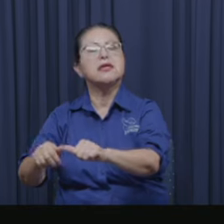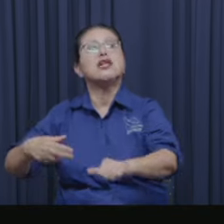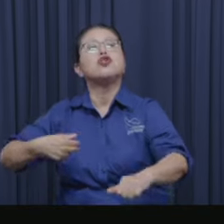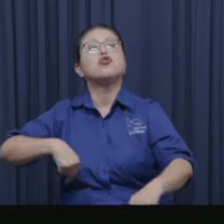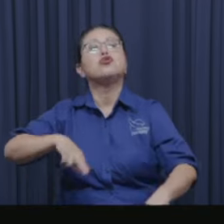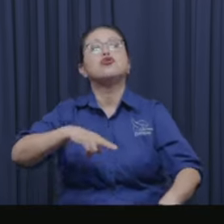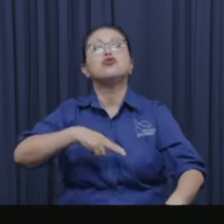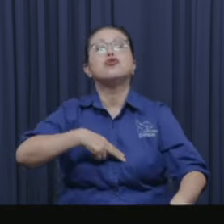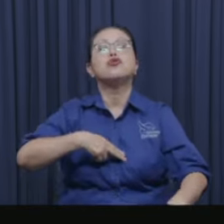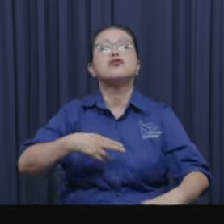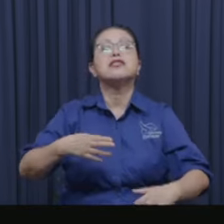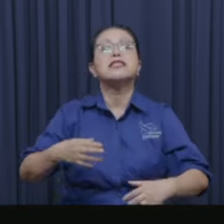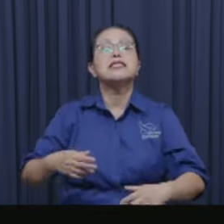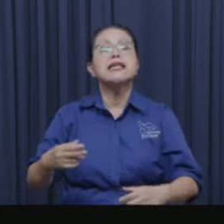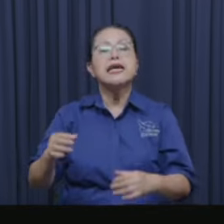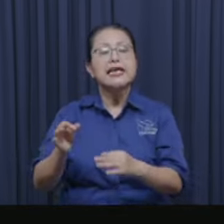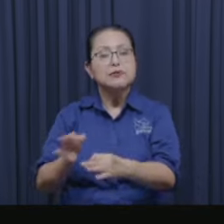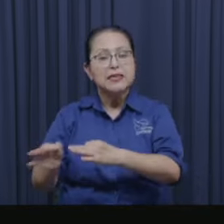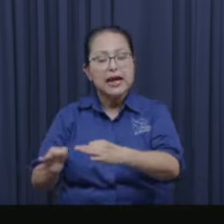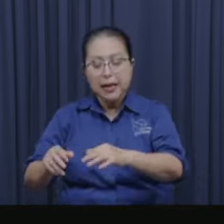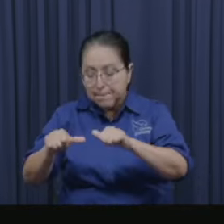mensaje a